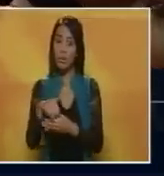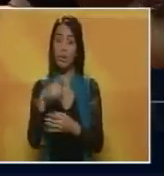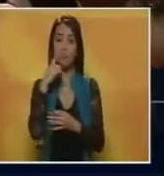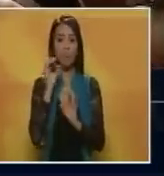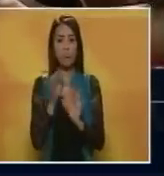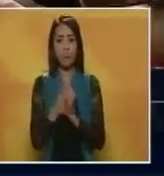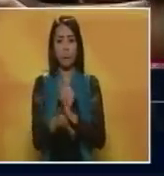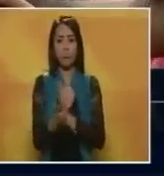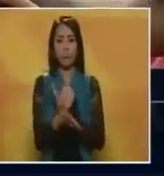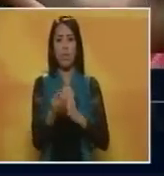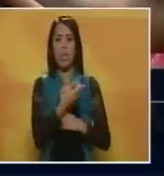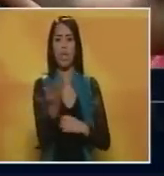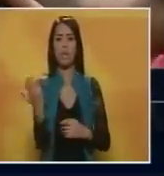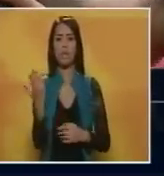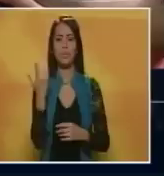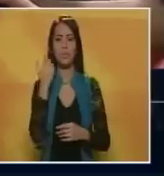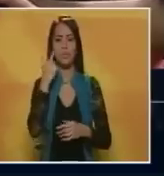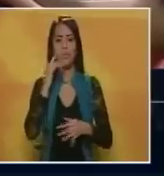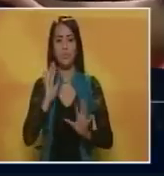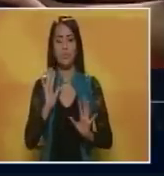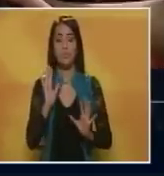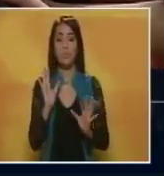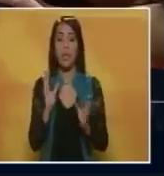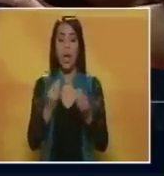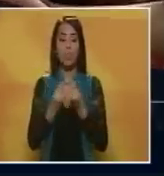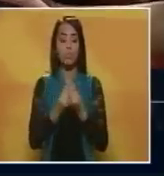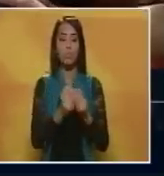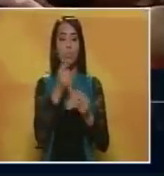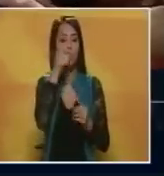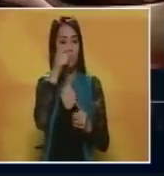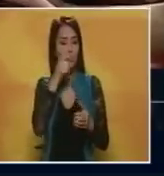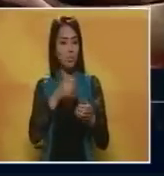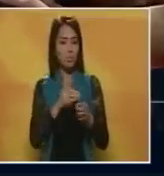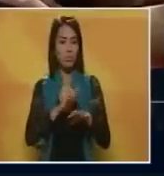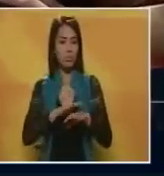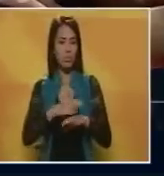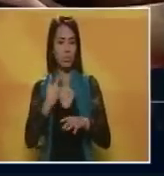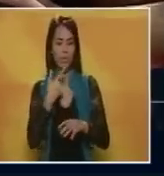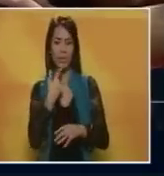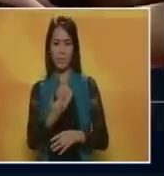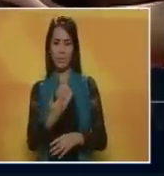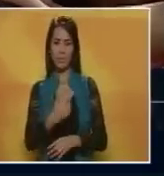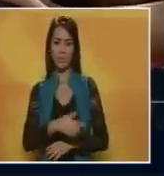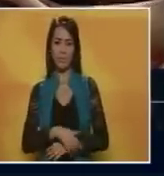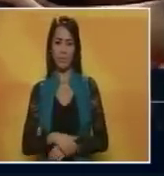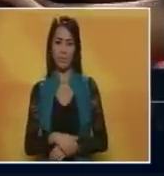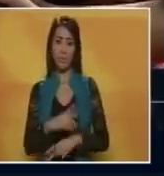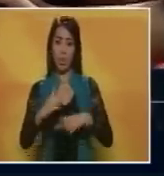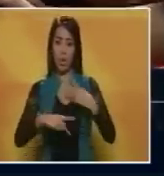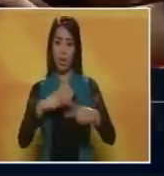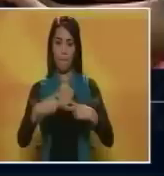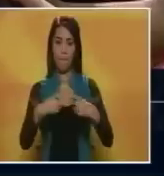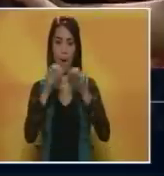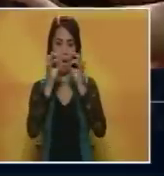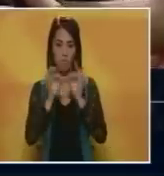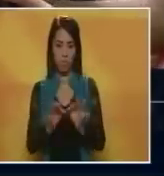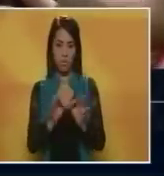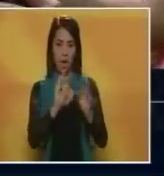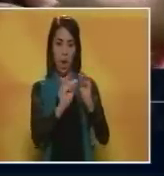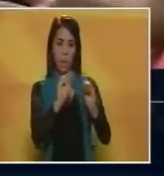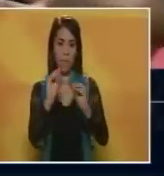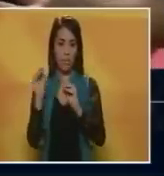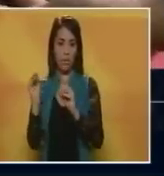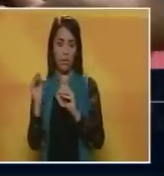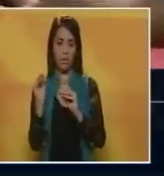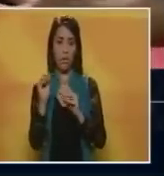consecuencia ellos ni siquiera lo han acompañado porque el efecto no podemos decir que hubo un proceso formalmente convocado